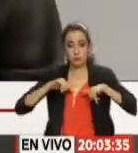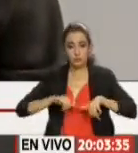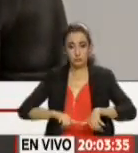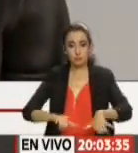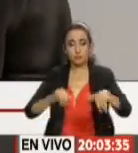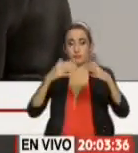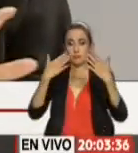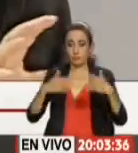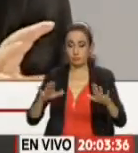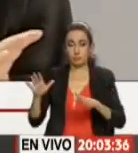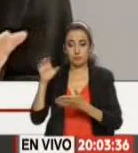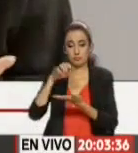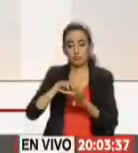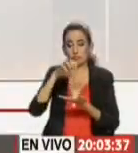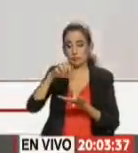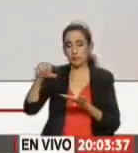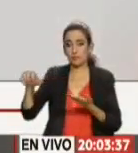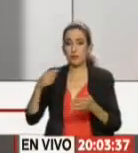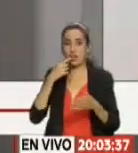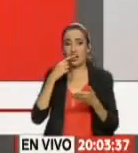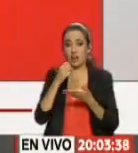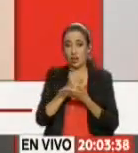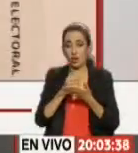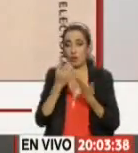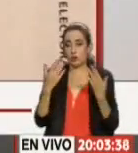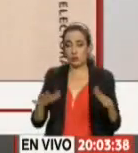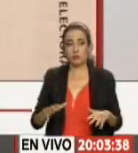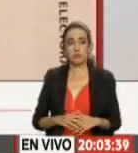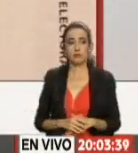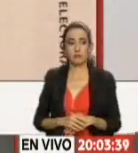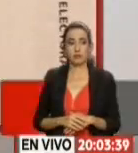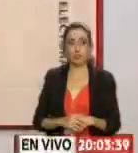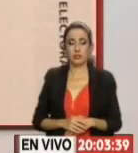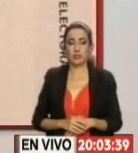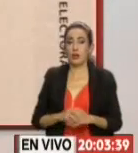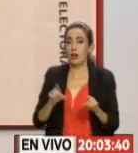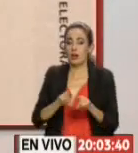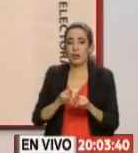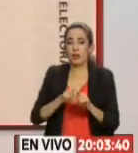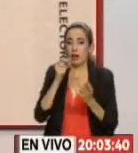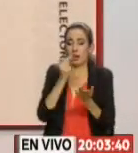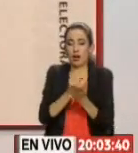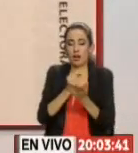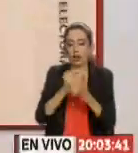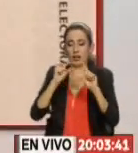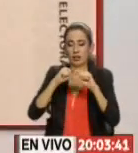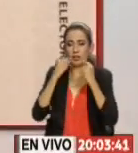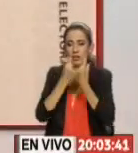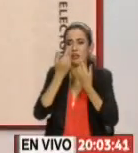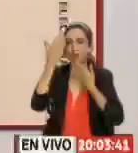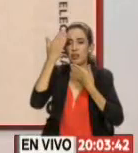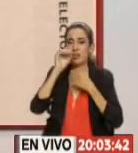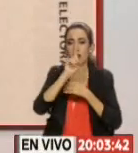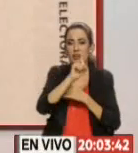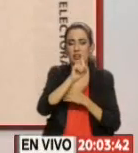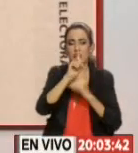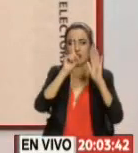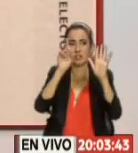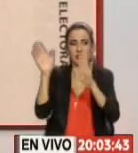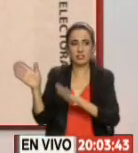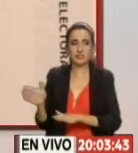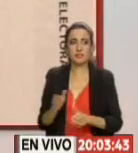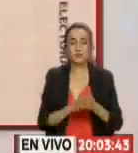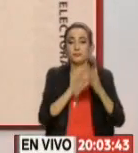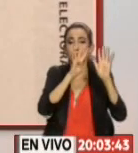derrota fuerte en la provincia del Oro. La prefectura del Guayas también la gana el Movimiento Madera de Guerrero con Carlos Luis Morales, obteniendo